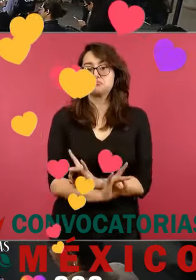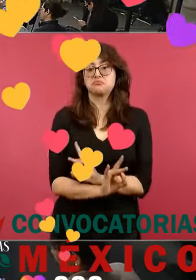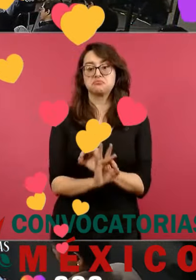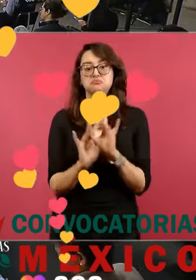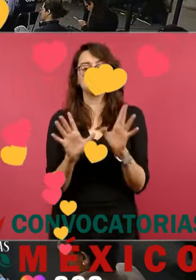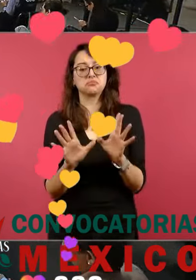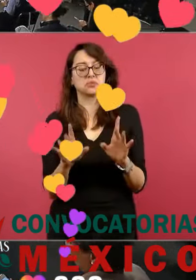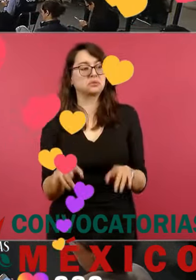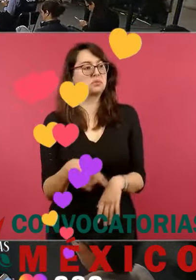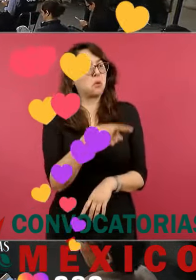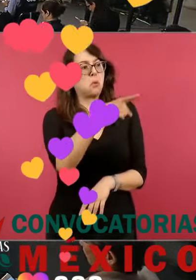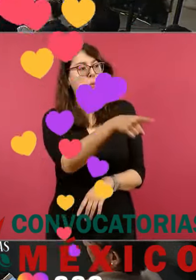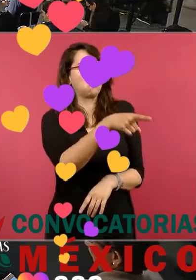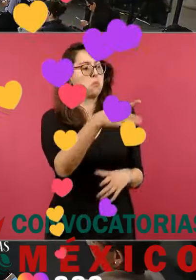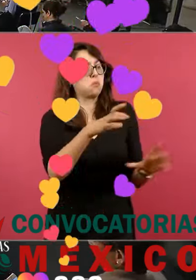publicista